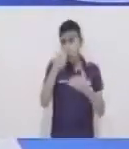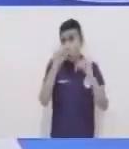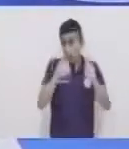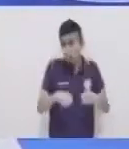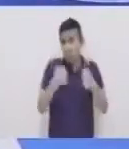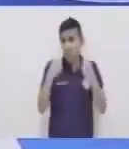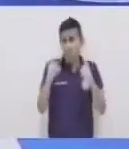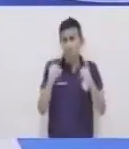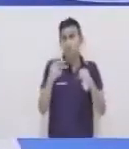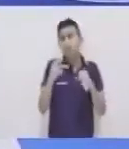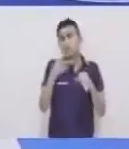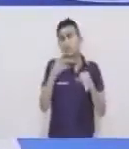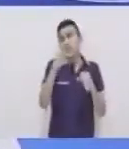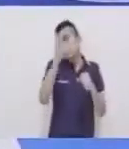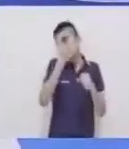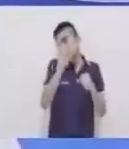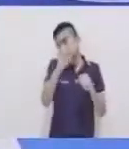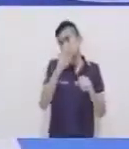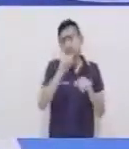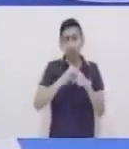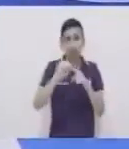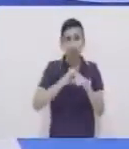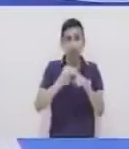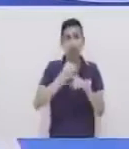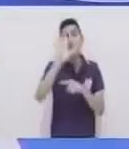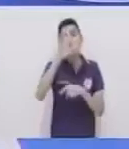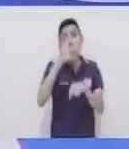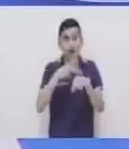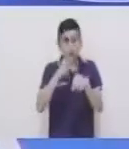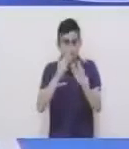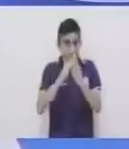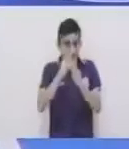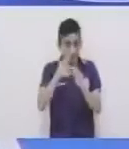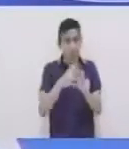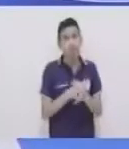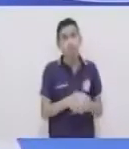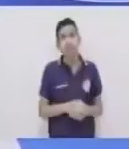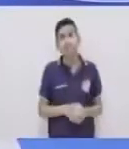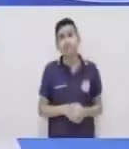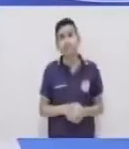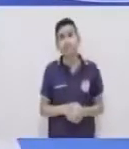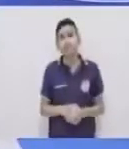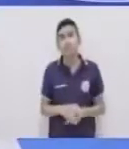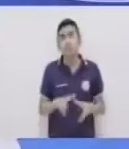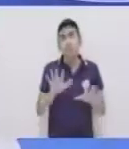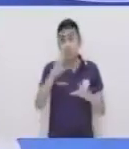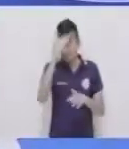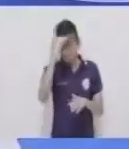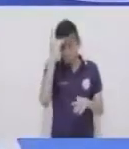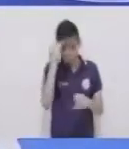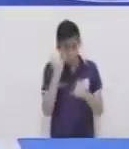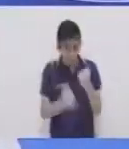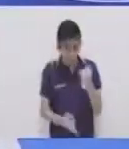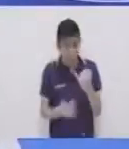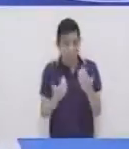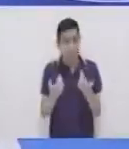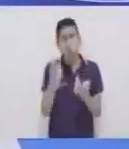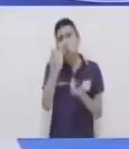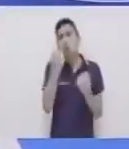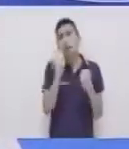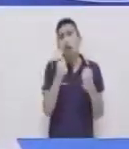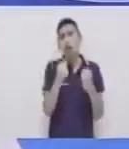puedes realizar, cada una las vas a repetir 5 veces. Y para tarea final vamos a